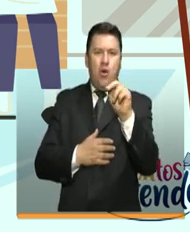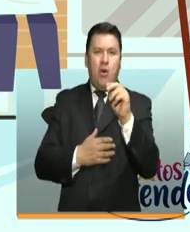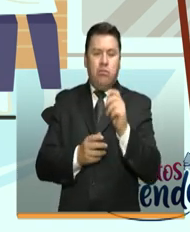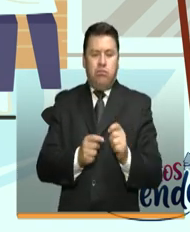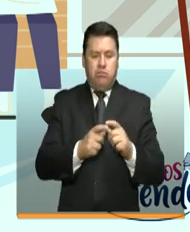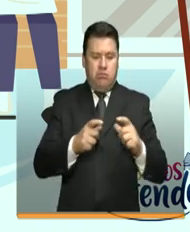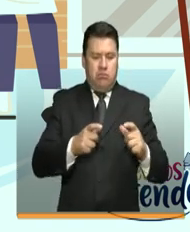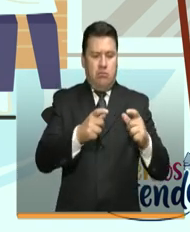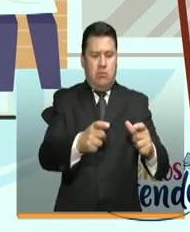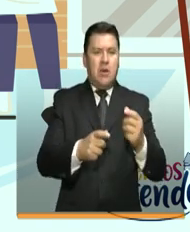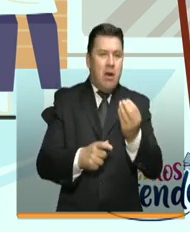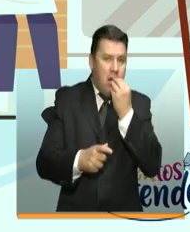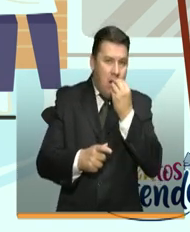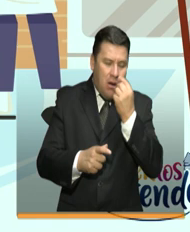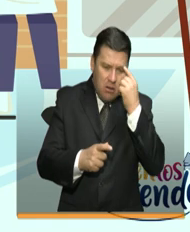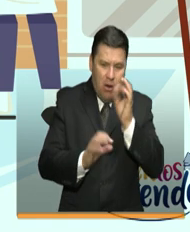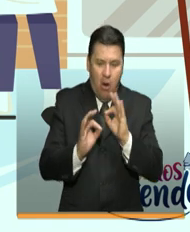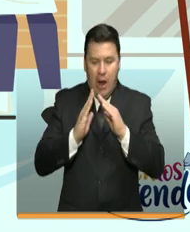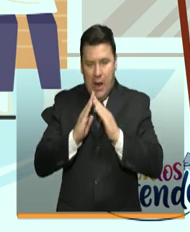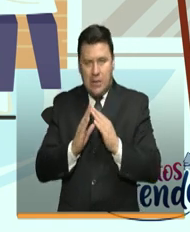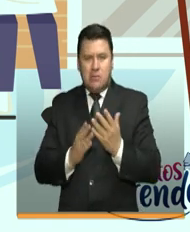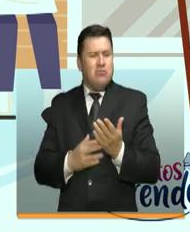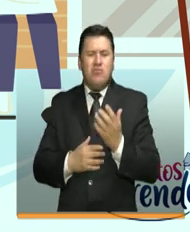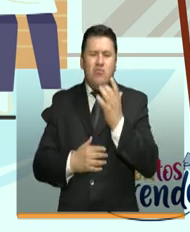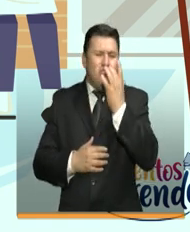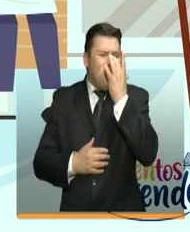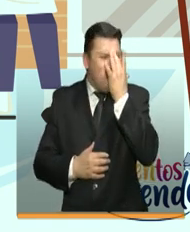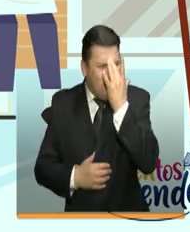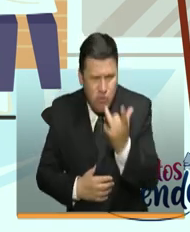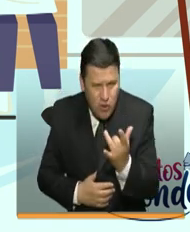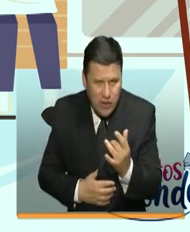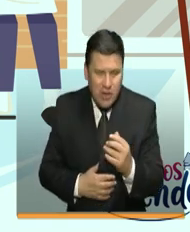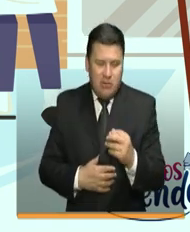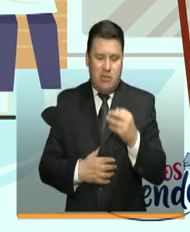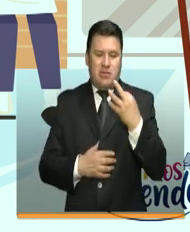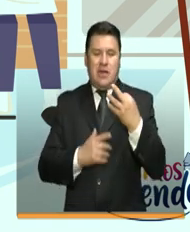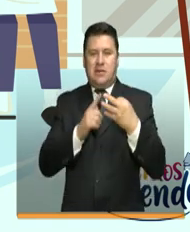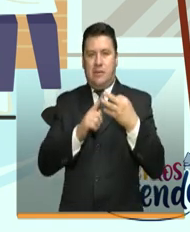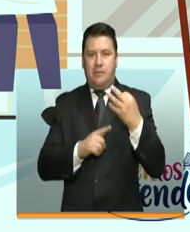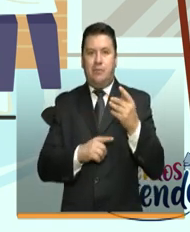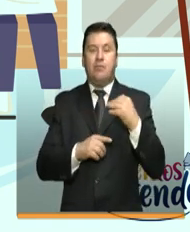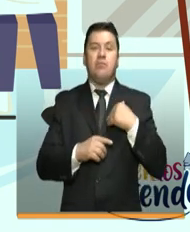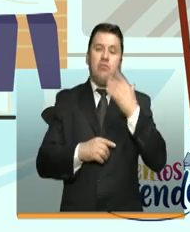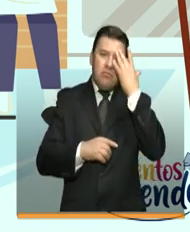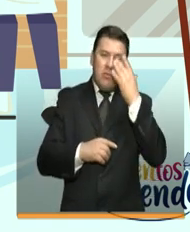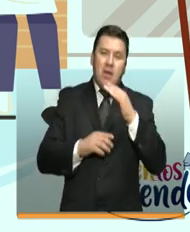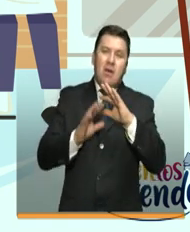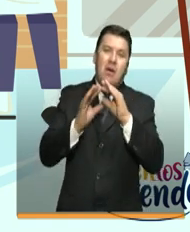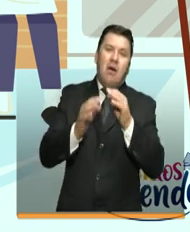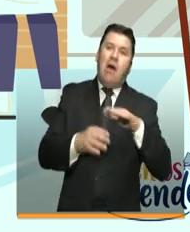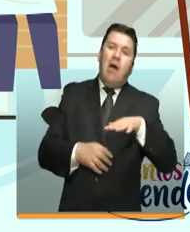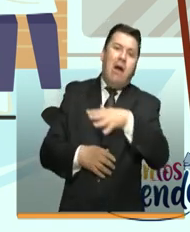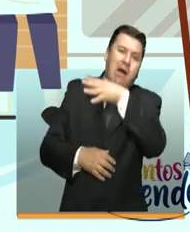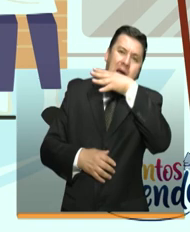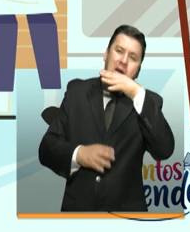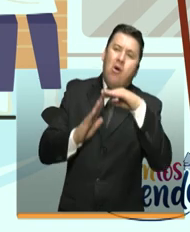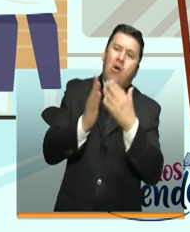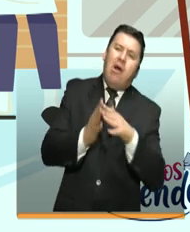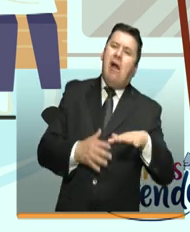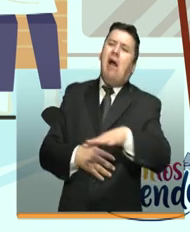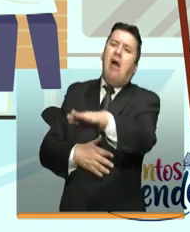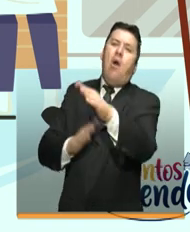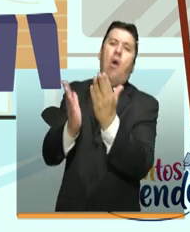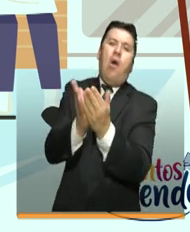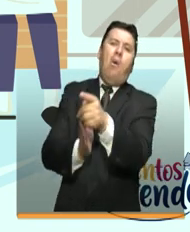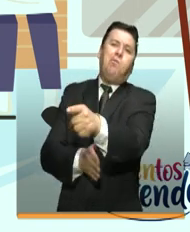alimentos o de una ración para ser preparada en casa. ¿Por qué tenemos estas tres tipologías? Tenemos Colombia rural, urbana y cada mandatario, les